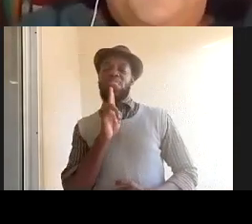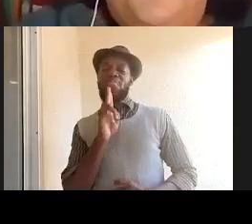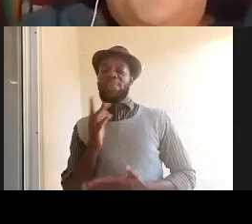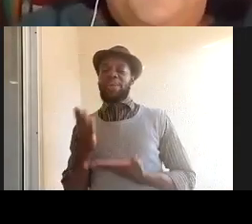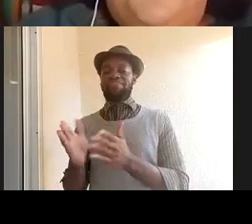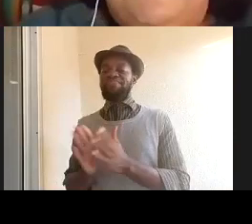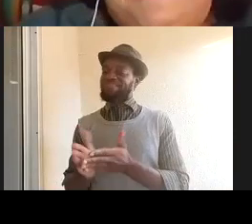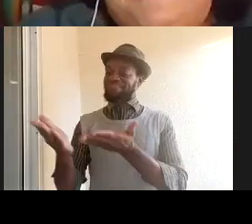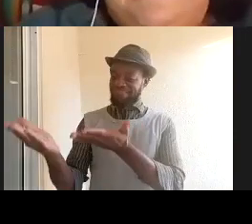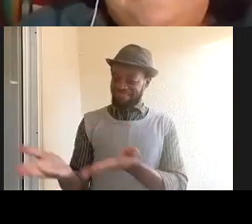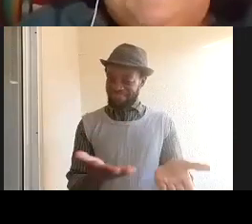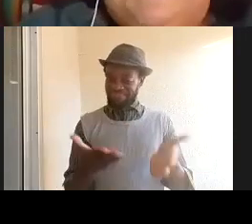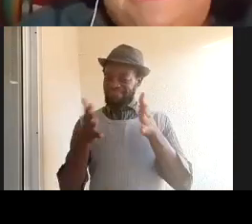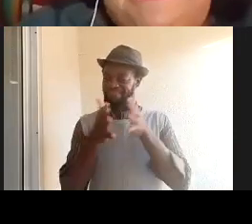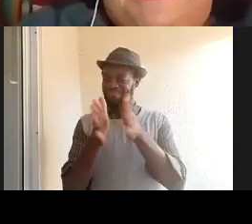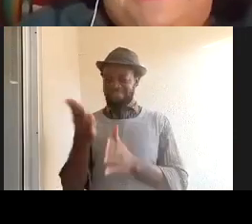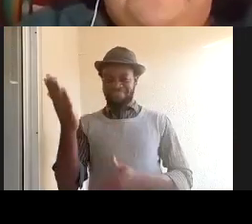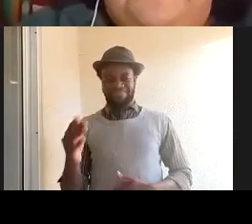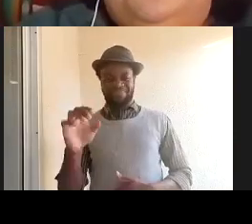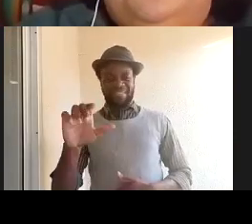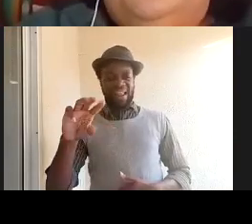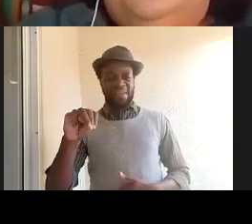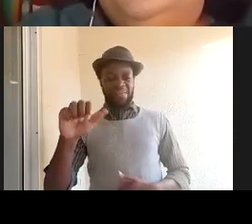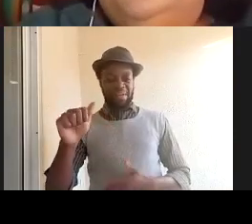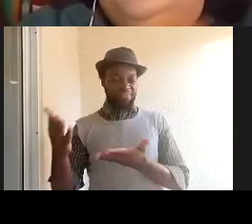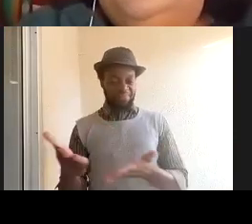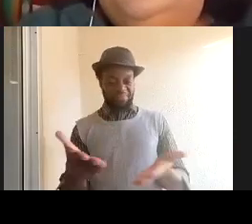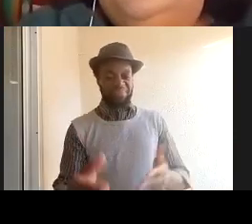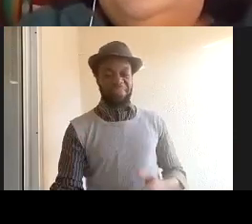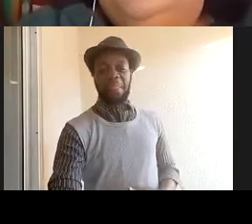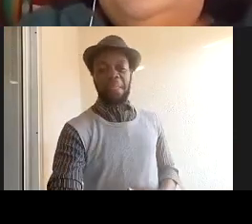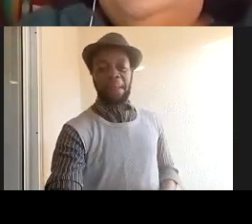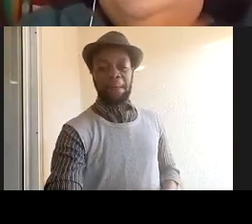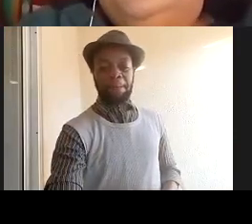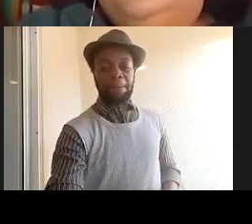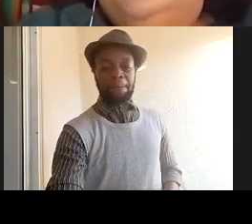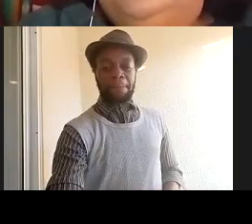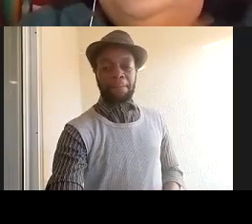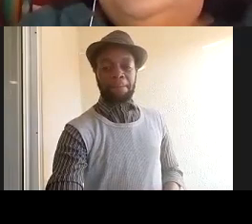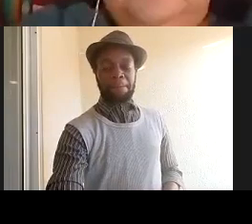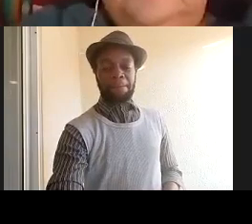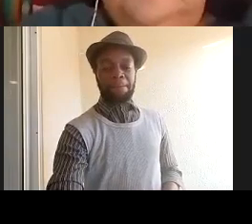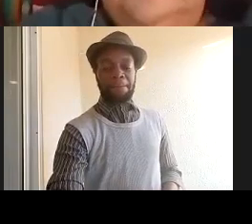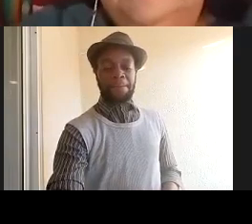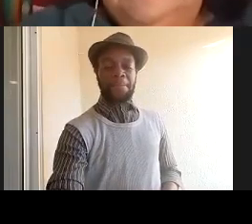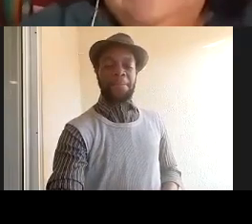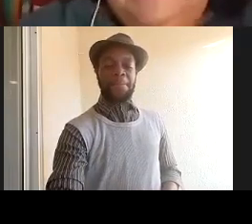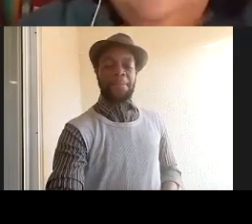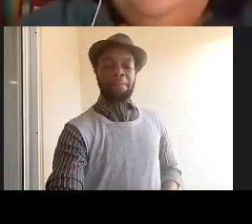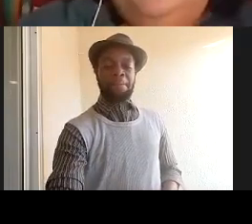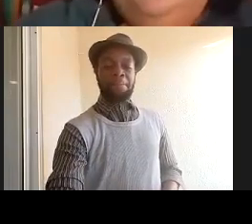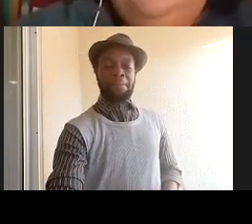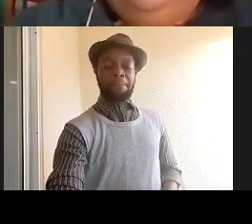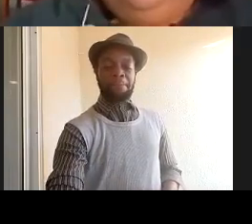Perdomo, bienvenida. Usted tiene la palabra. Muchas gracias. Muchas gracias, doctora Lili. Es un